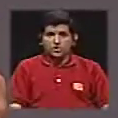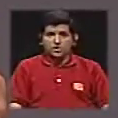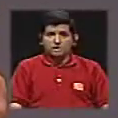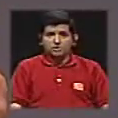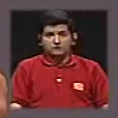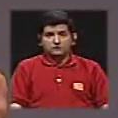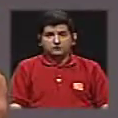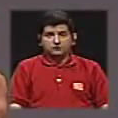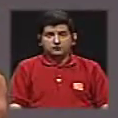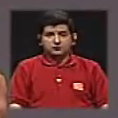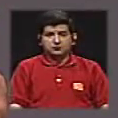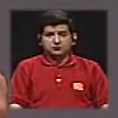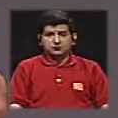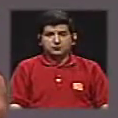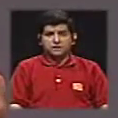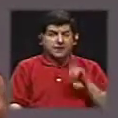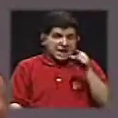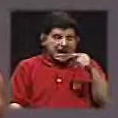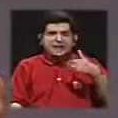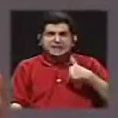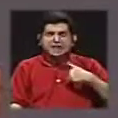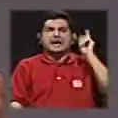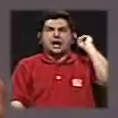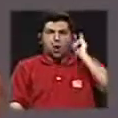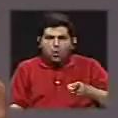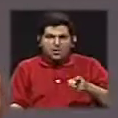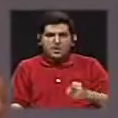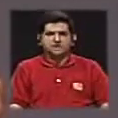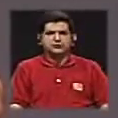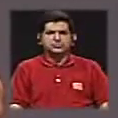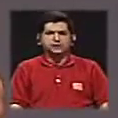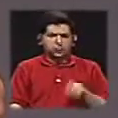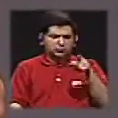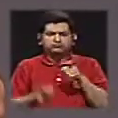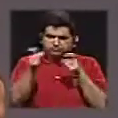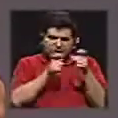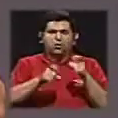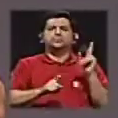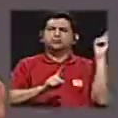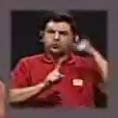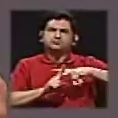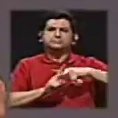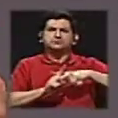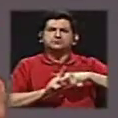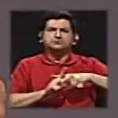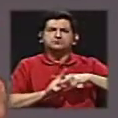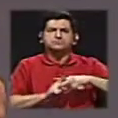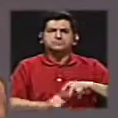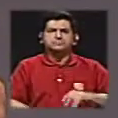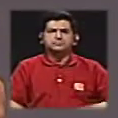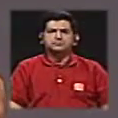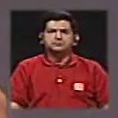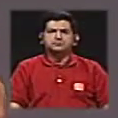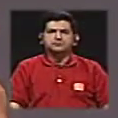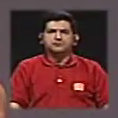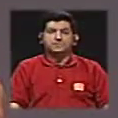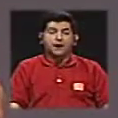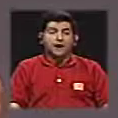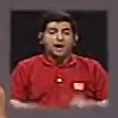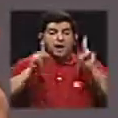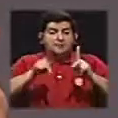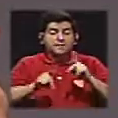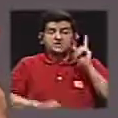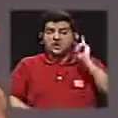¿verdad?, tenía la obligación de ejercer ese mandato. Y entonces, aquí el que manda es